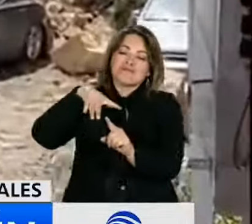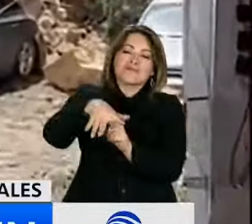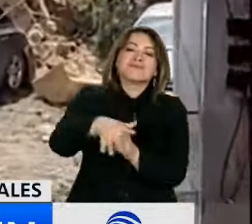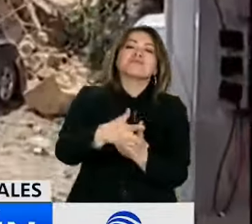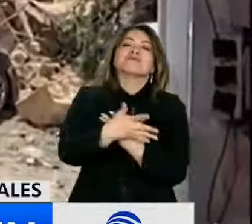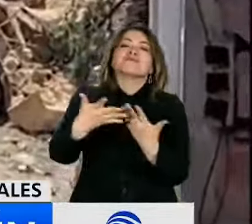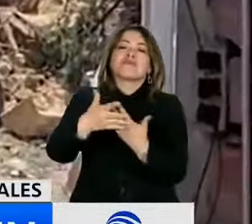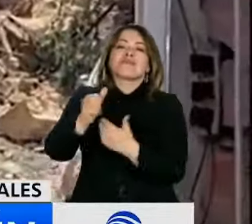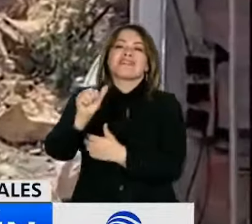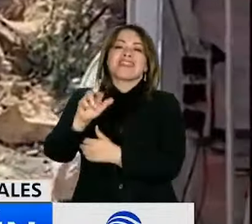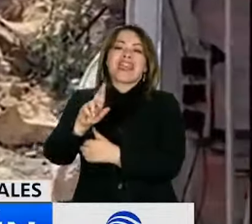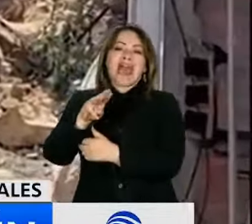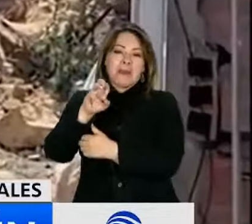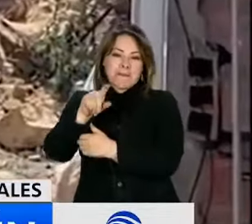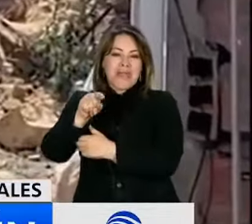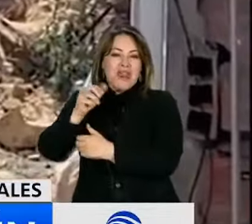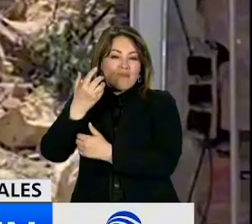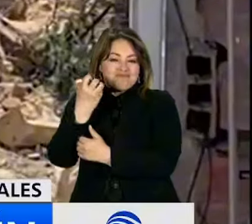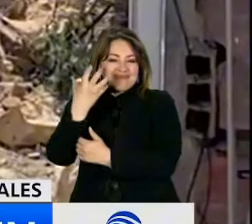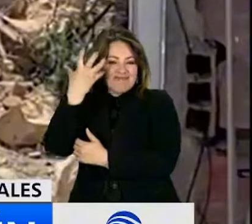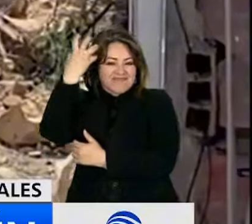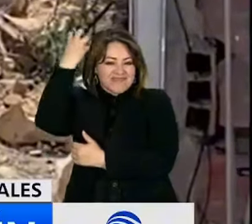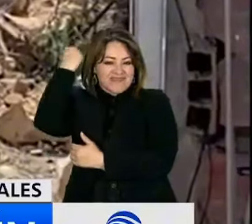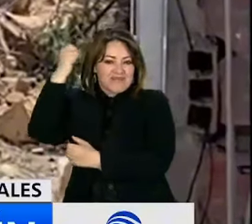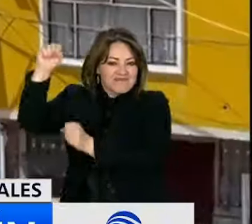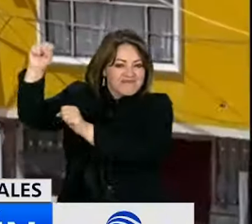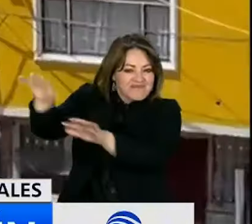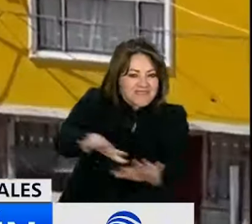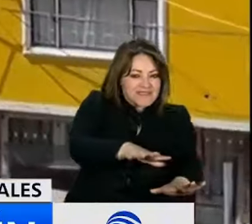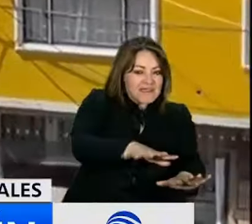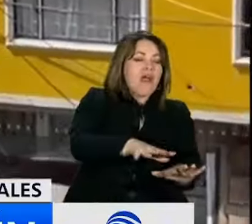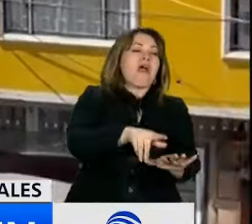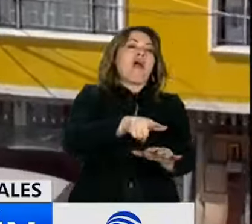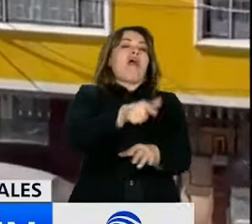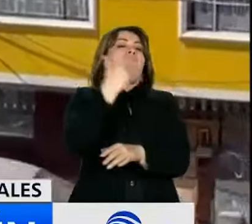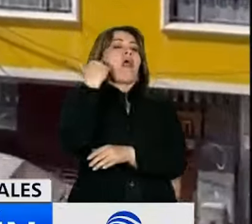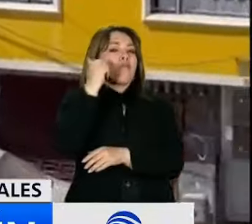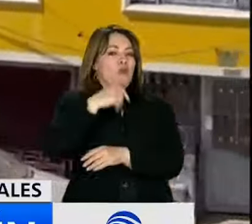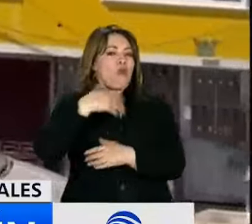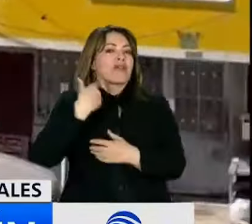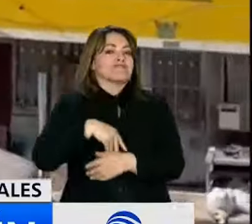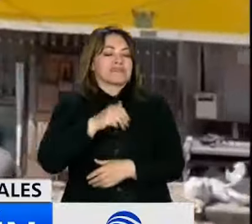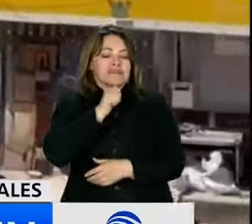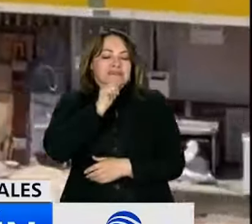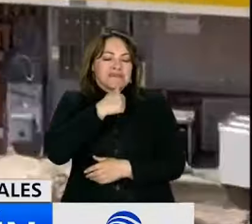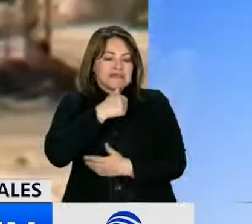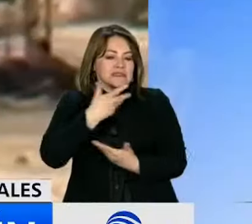día de hoy, durante ese deslizamiento, recordó los momentos de aquella noche.